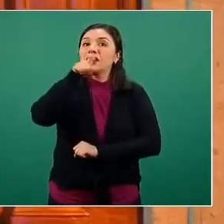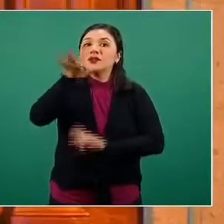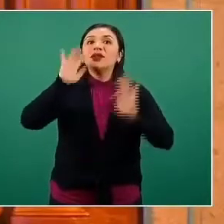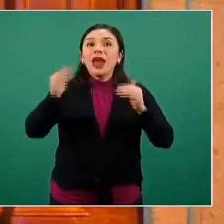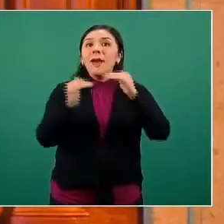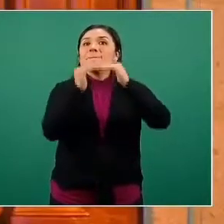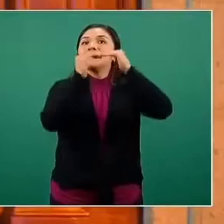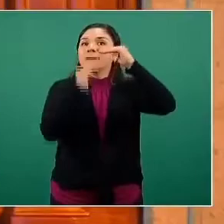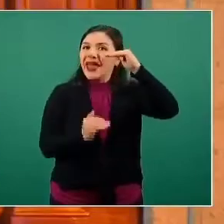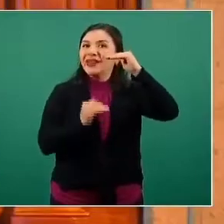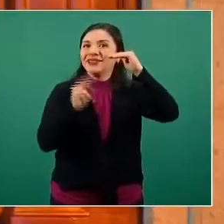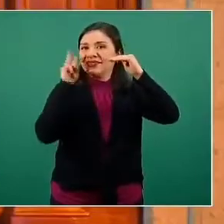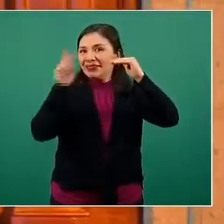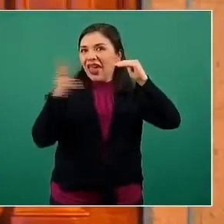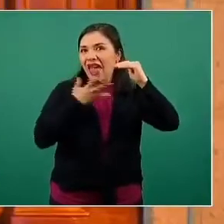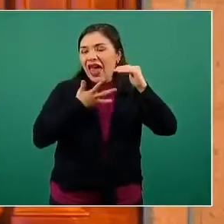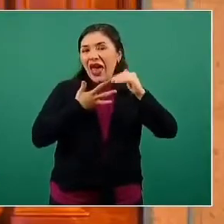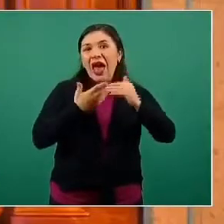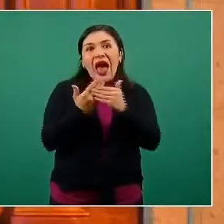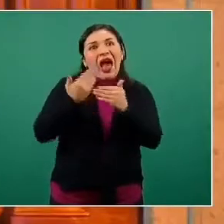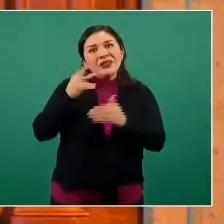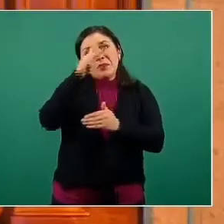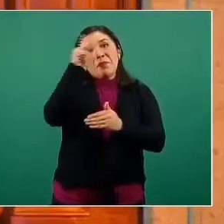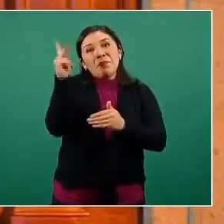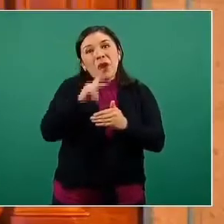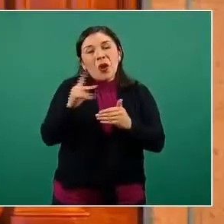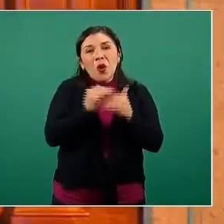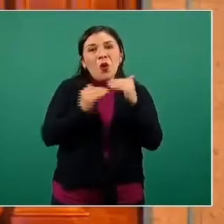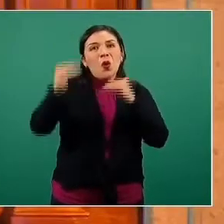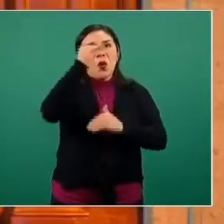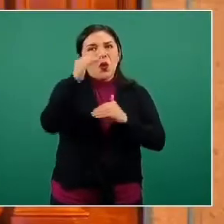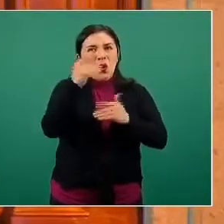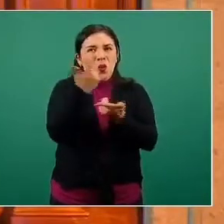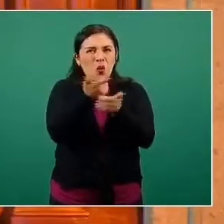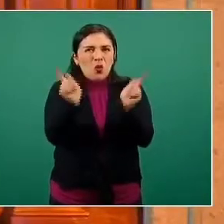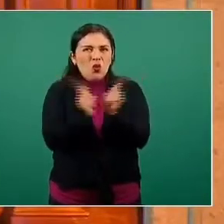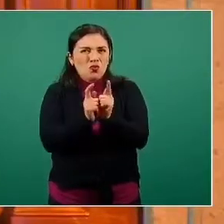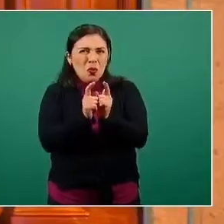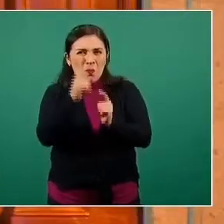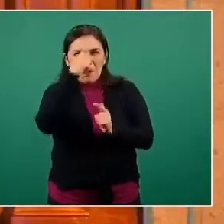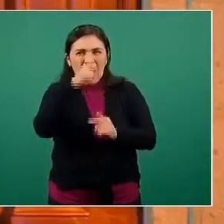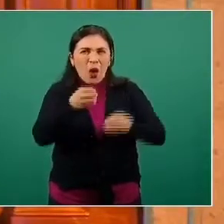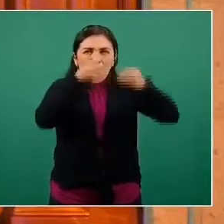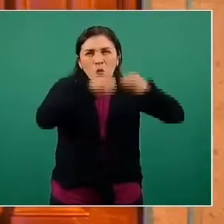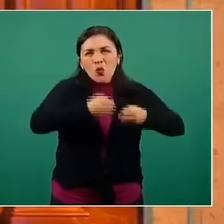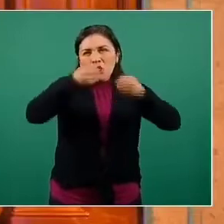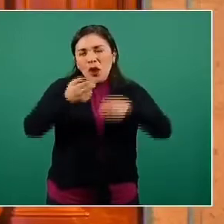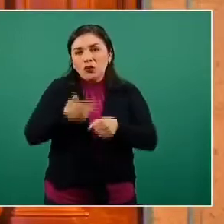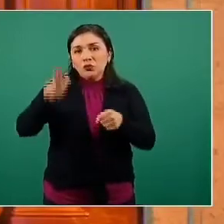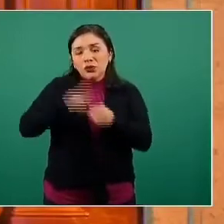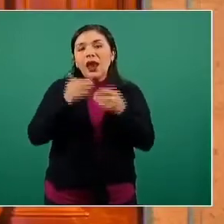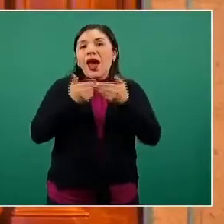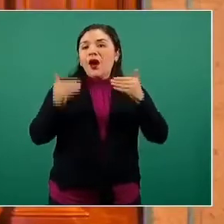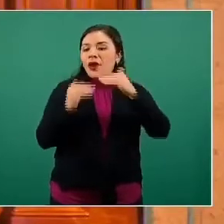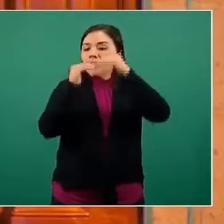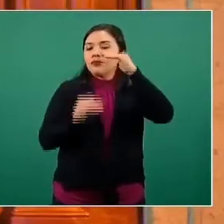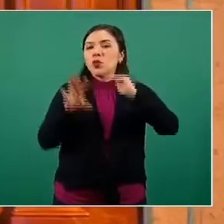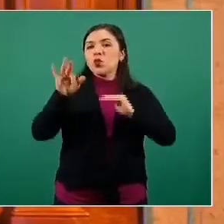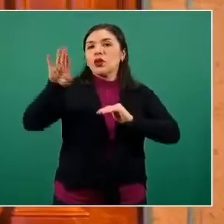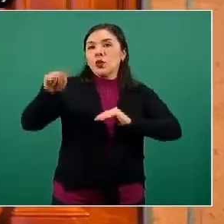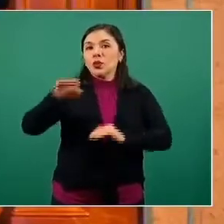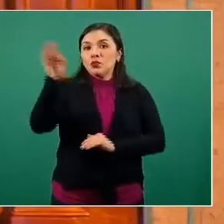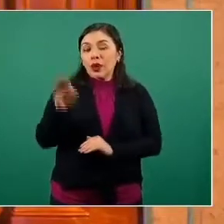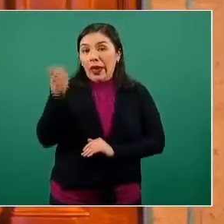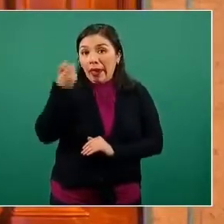ya esta carga de esta carga hospitalaria de camas generales a un 49%,